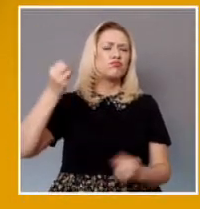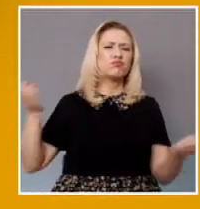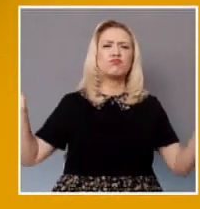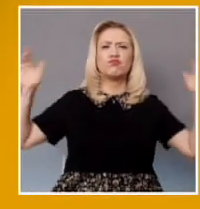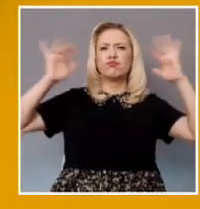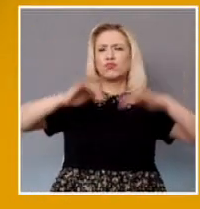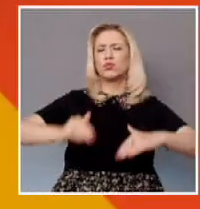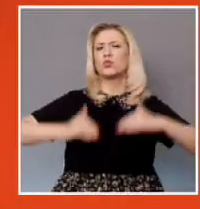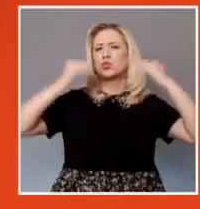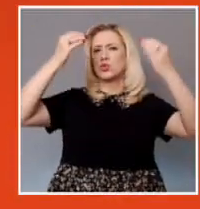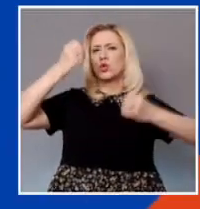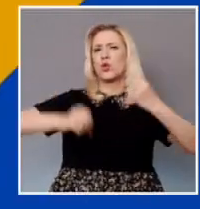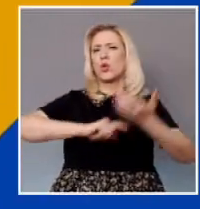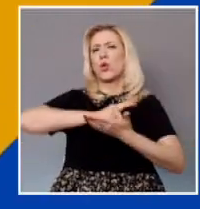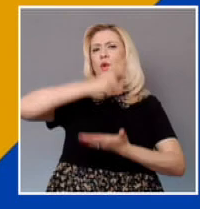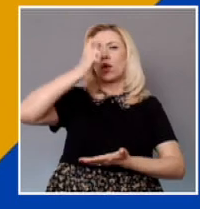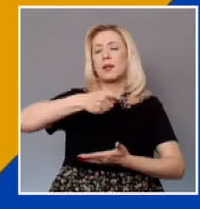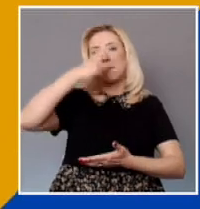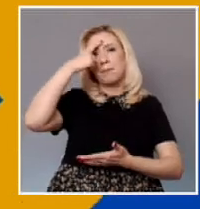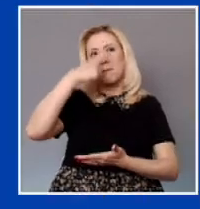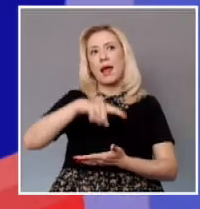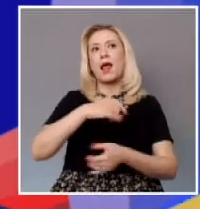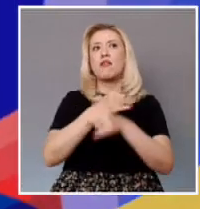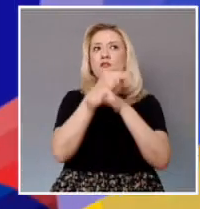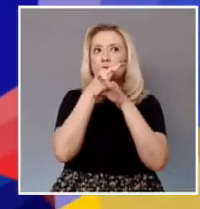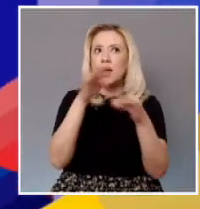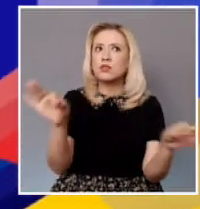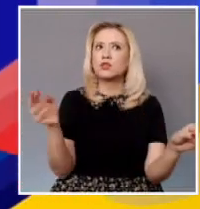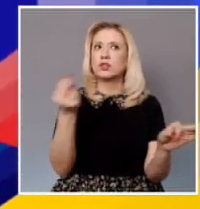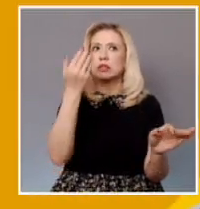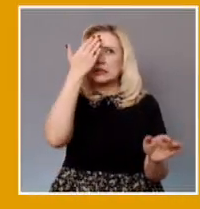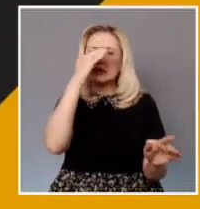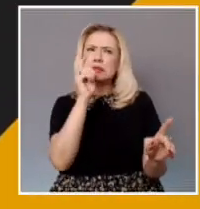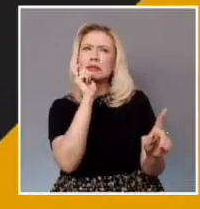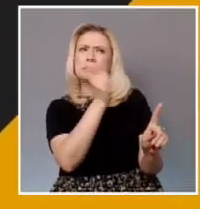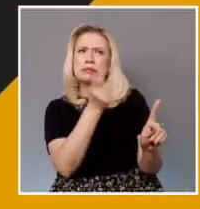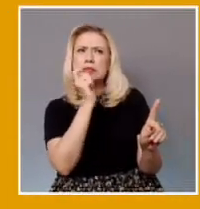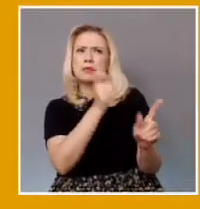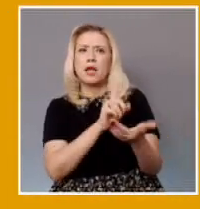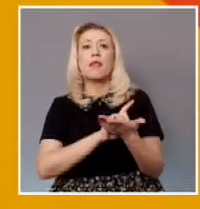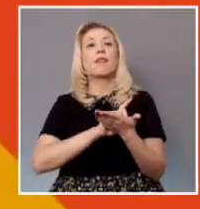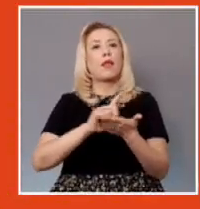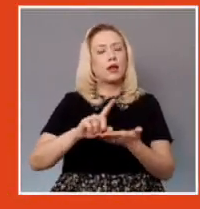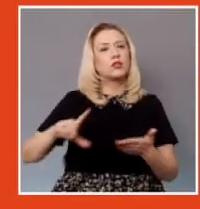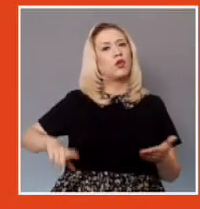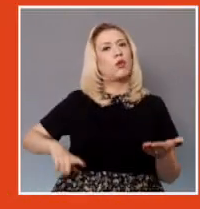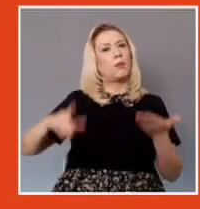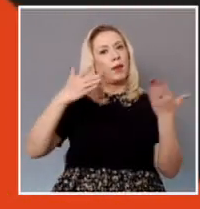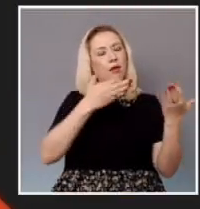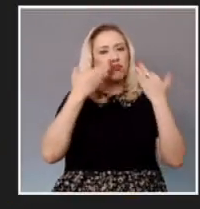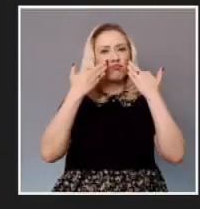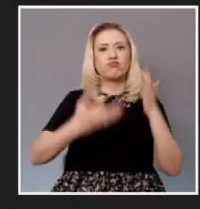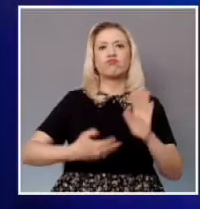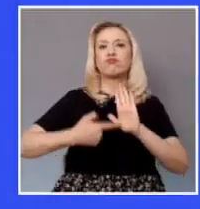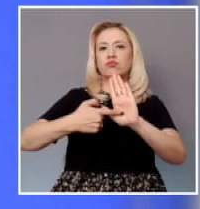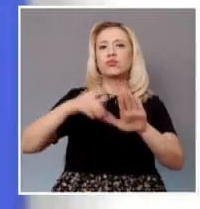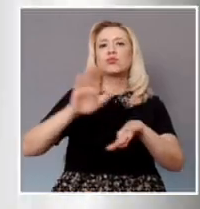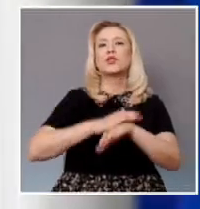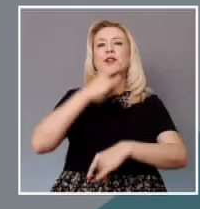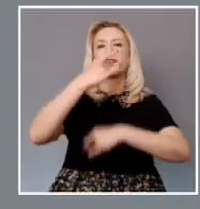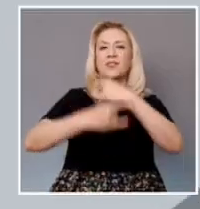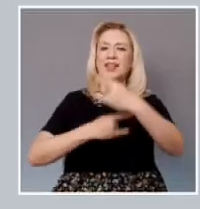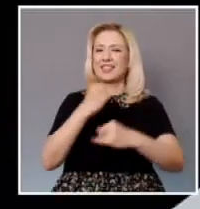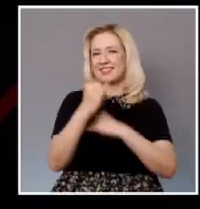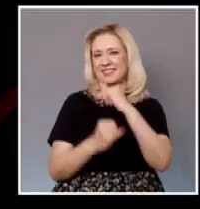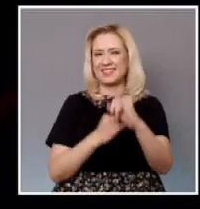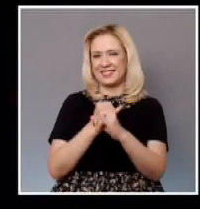torno al derecho a la información, la importancia de la transparencia en el ejercicio de gobierno. Esto en el marco de la Feria Internacional del Libro. Y a